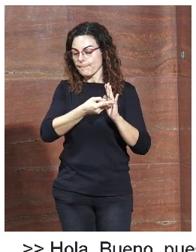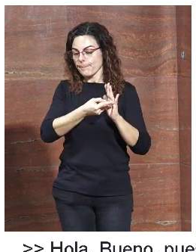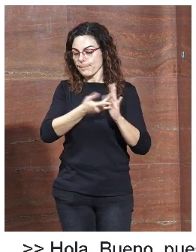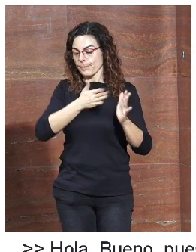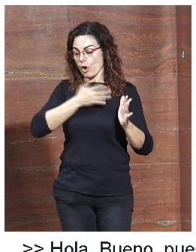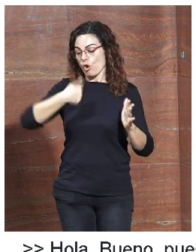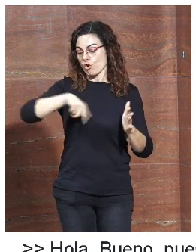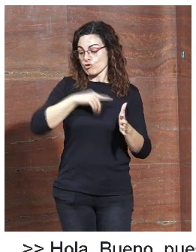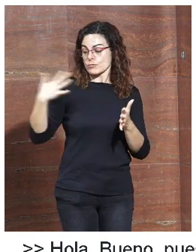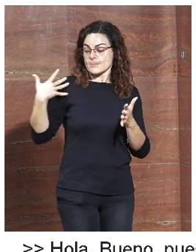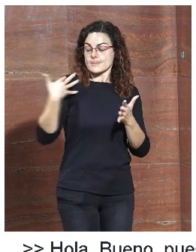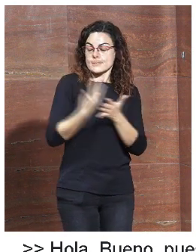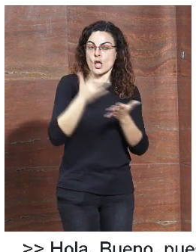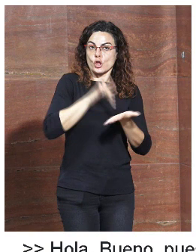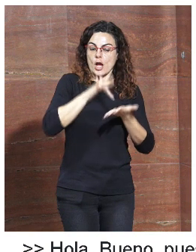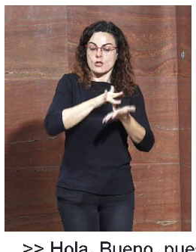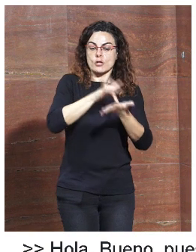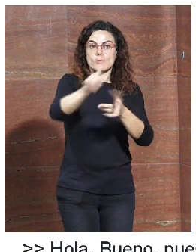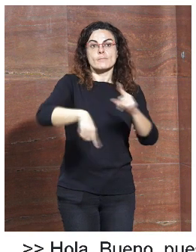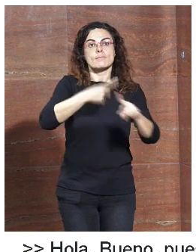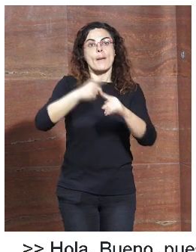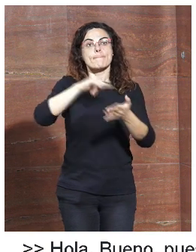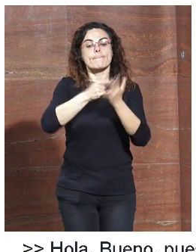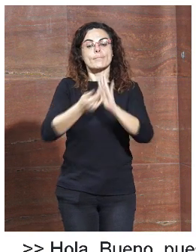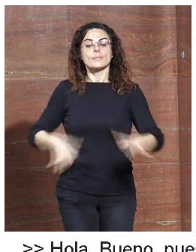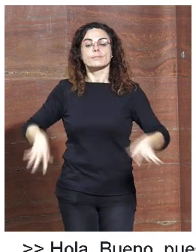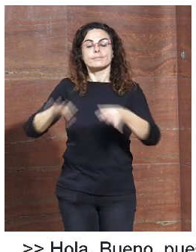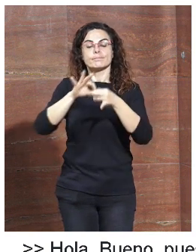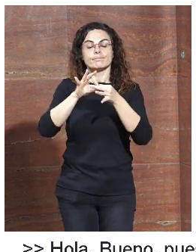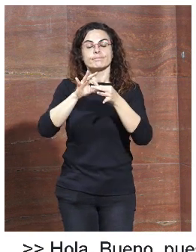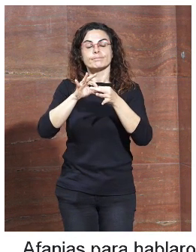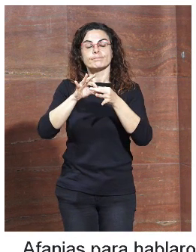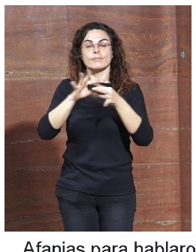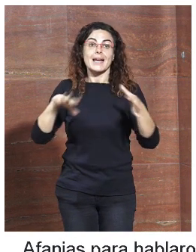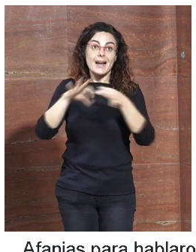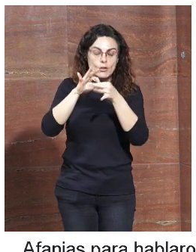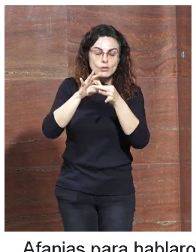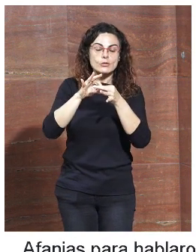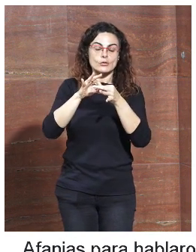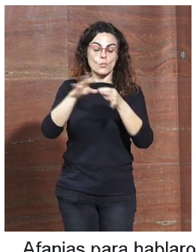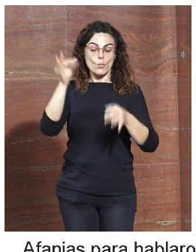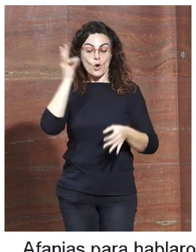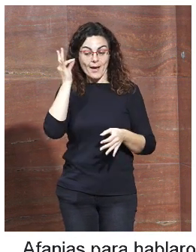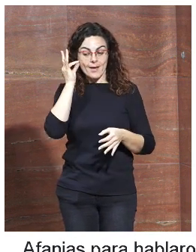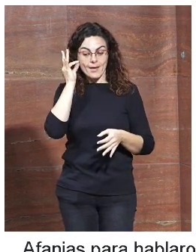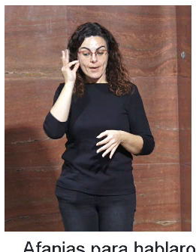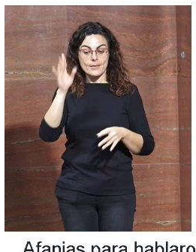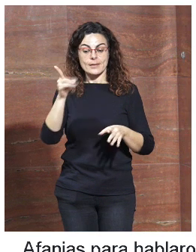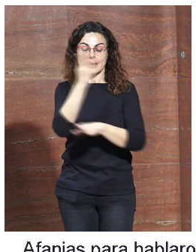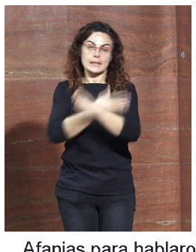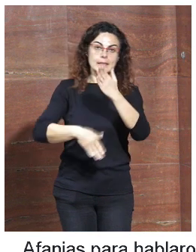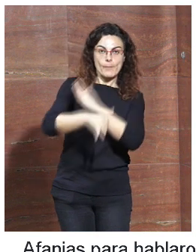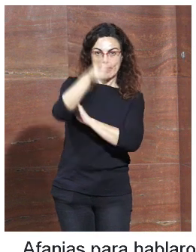venimos desarrollando y sobre todo los proyectos que están relacionados con mujer y